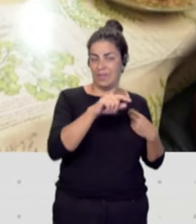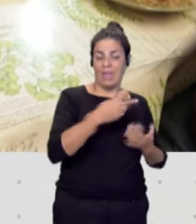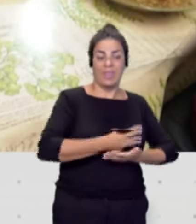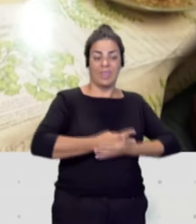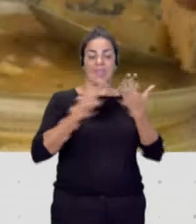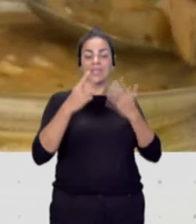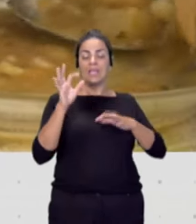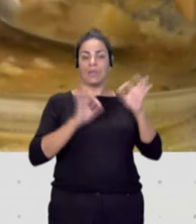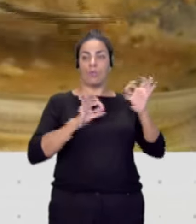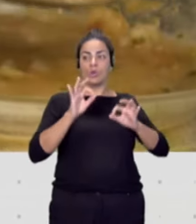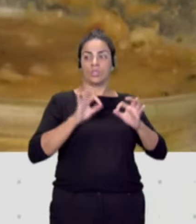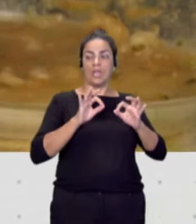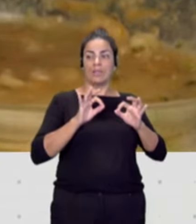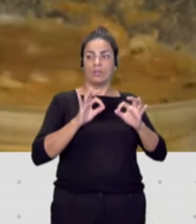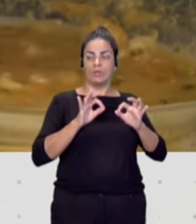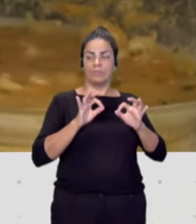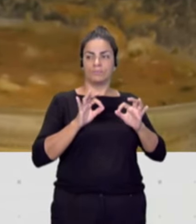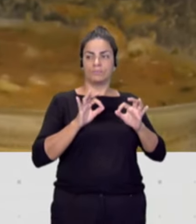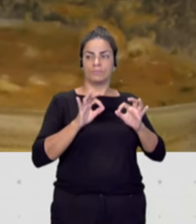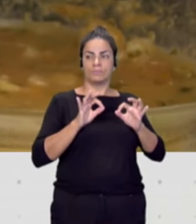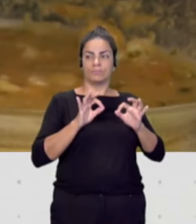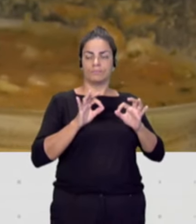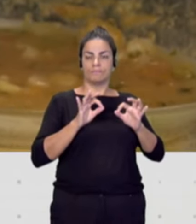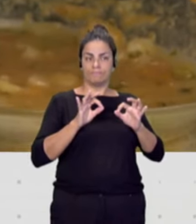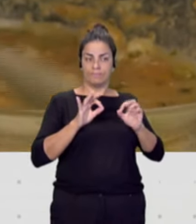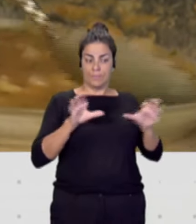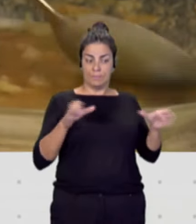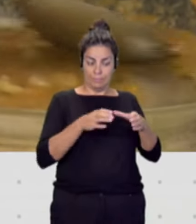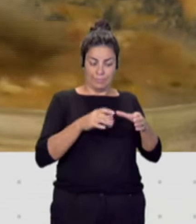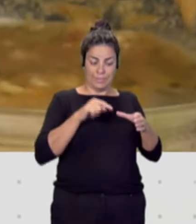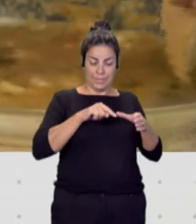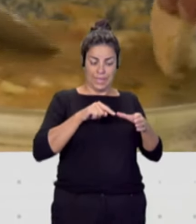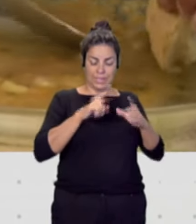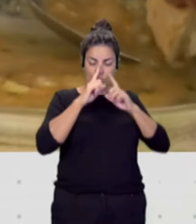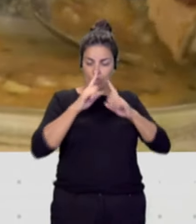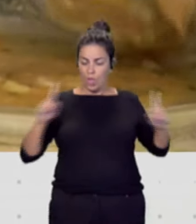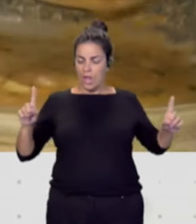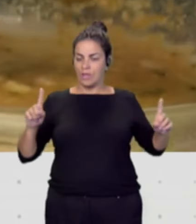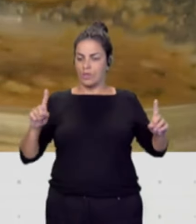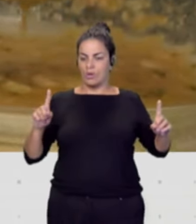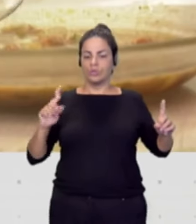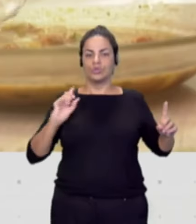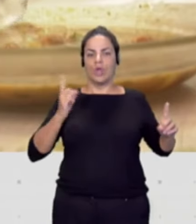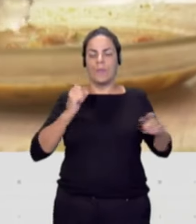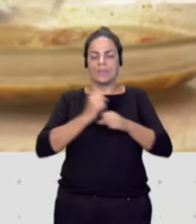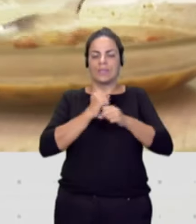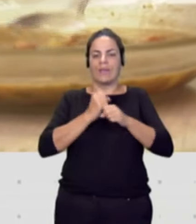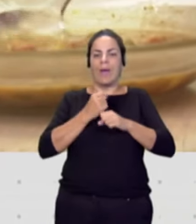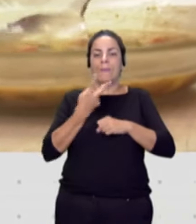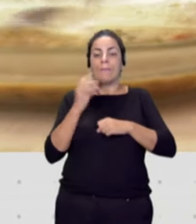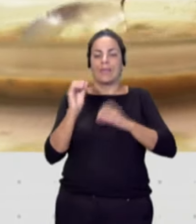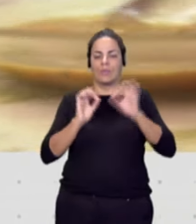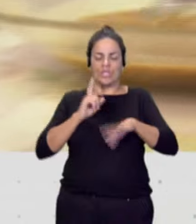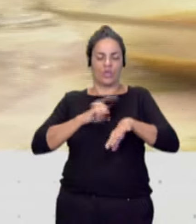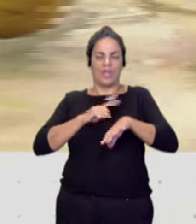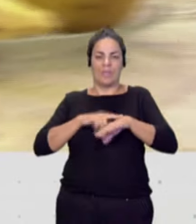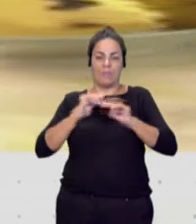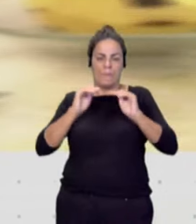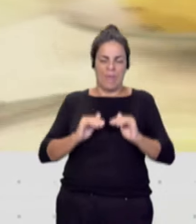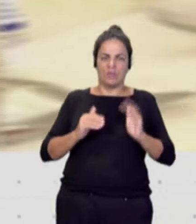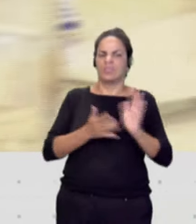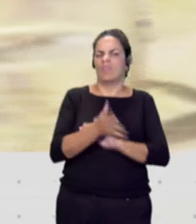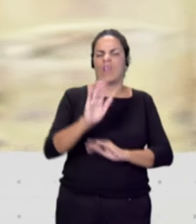trabajado al menos el 20% de todo el año. Es decir, es que realmente al final estamos hablando de empleos precarios, de corta